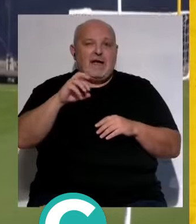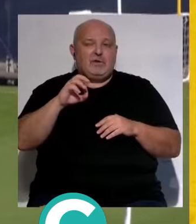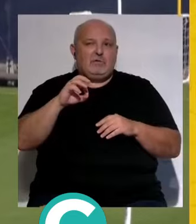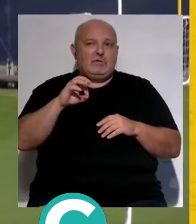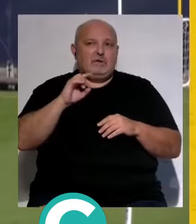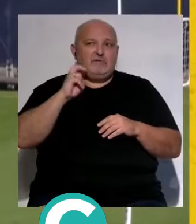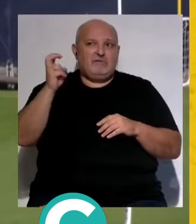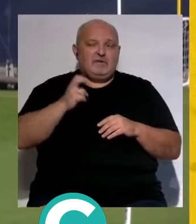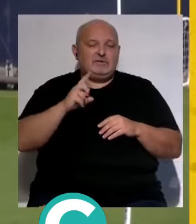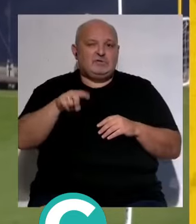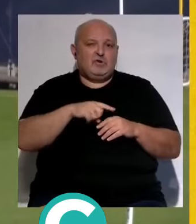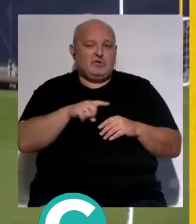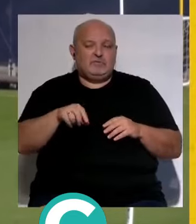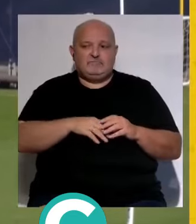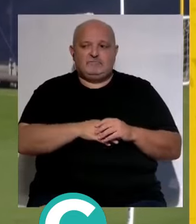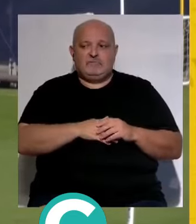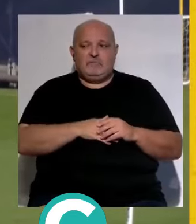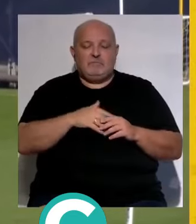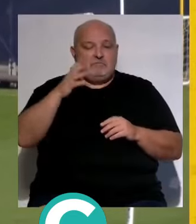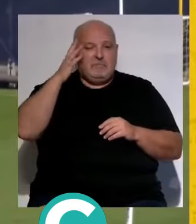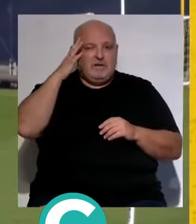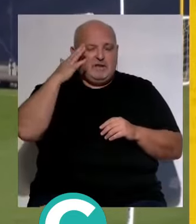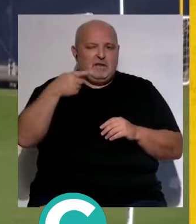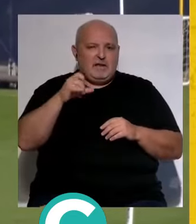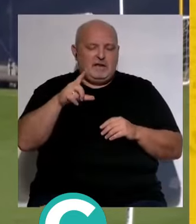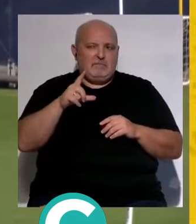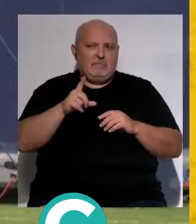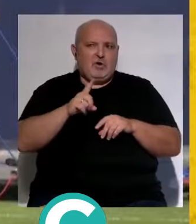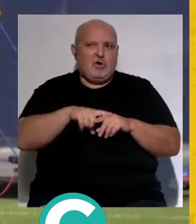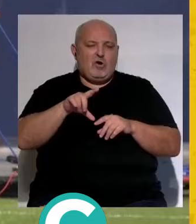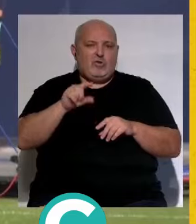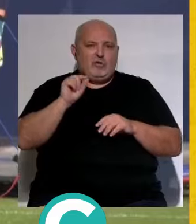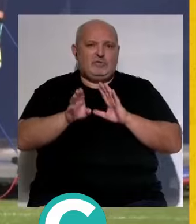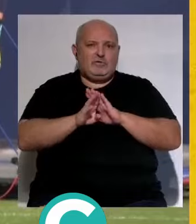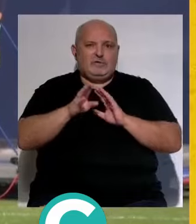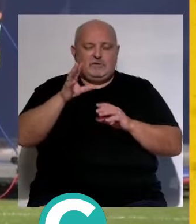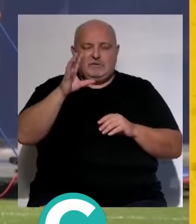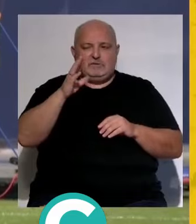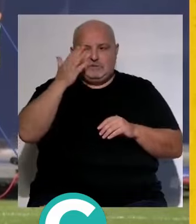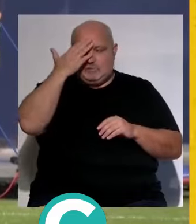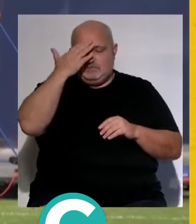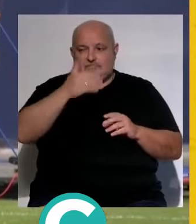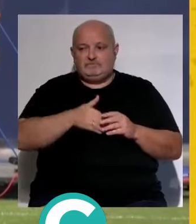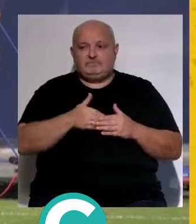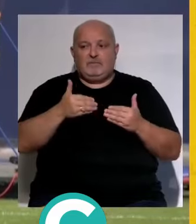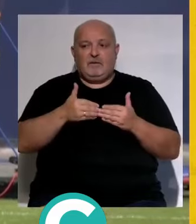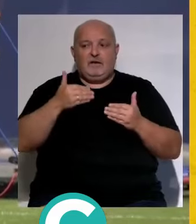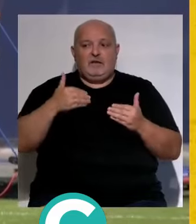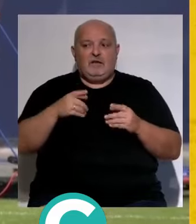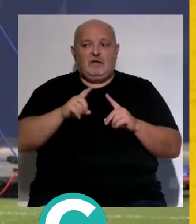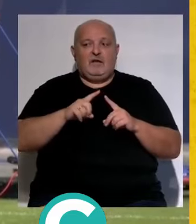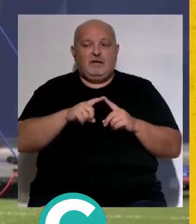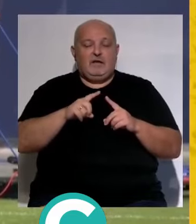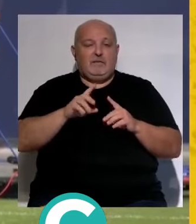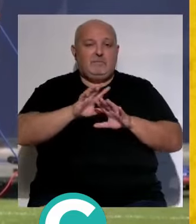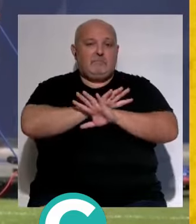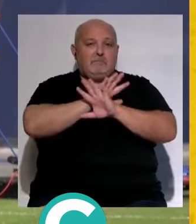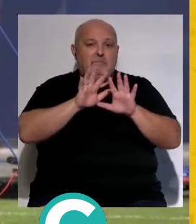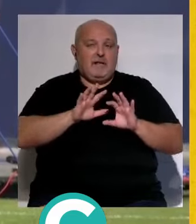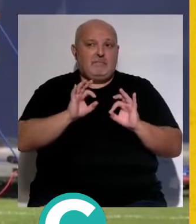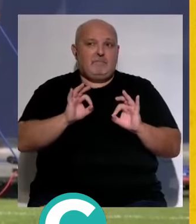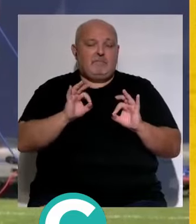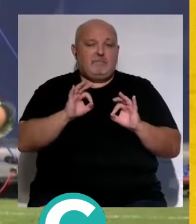con qué rol vendrá, pero supongo que la David Gil va a tener muchas más opciones, ¿no? De ser titular. No, hombre, yo es lo que he dicho antes, yo a priori debería ser